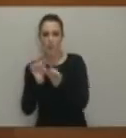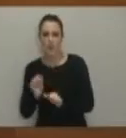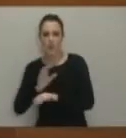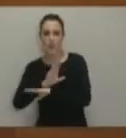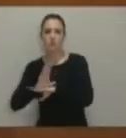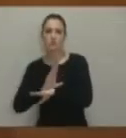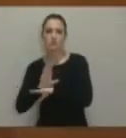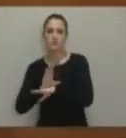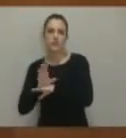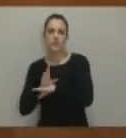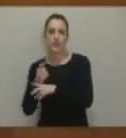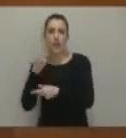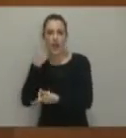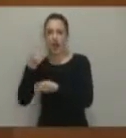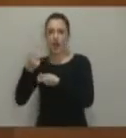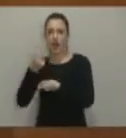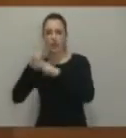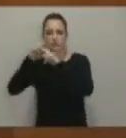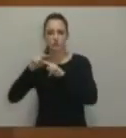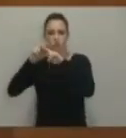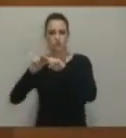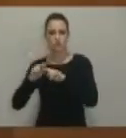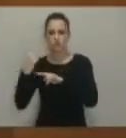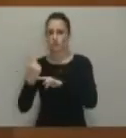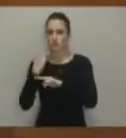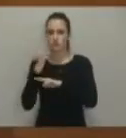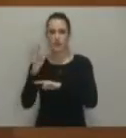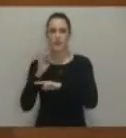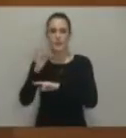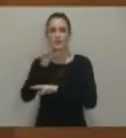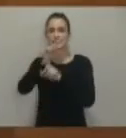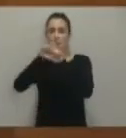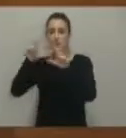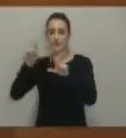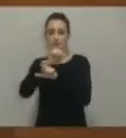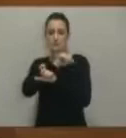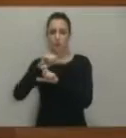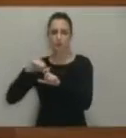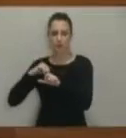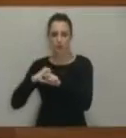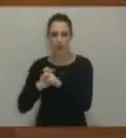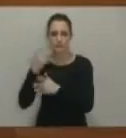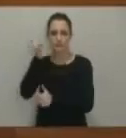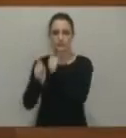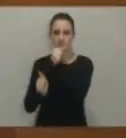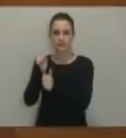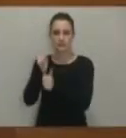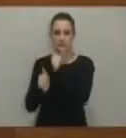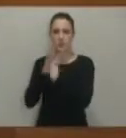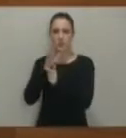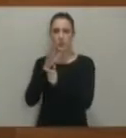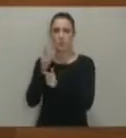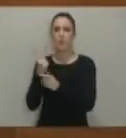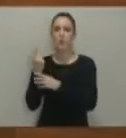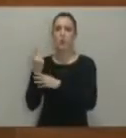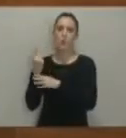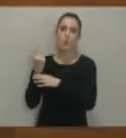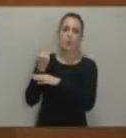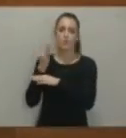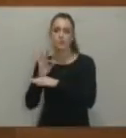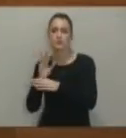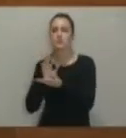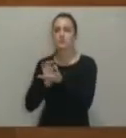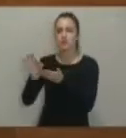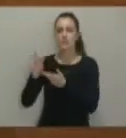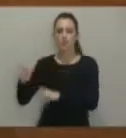mero papel regulador y supervisor y en el que son las empresas privadas las que compiten por adjudicarse la prestación de tales